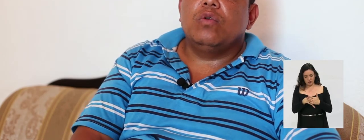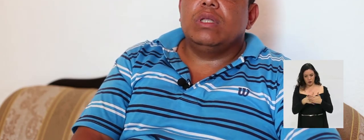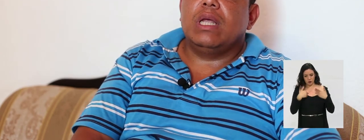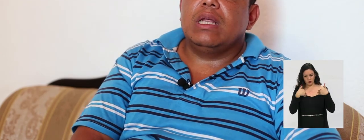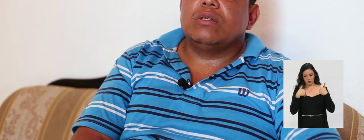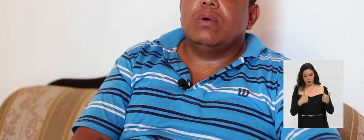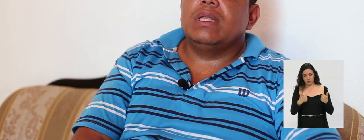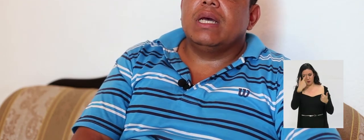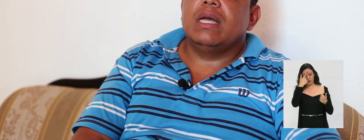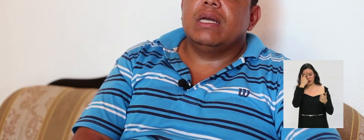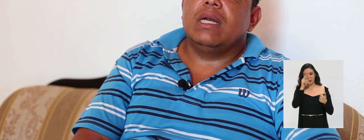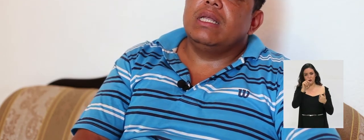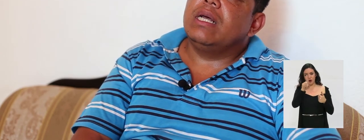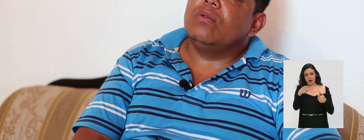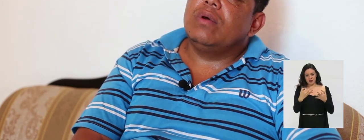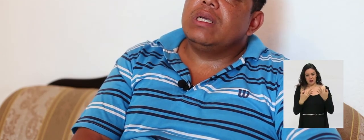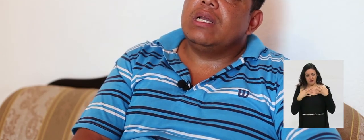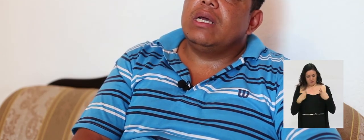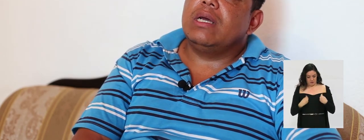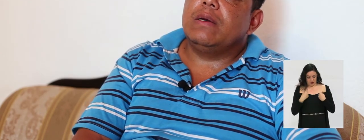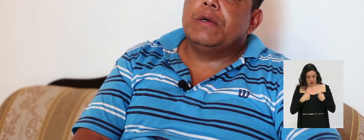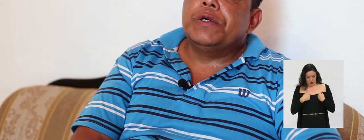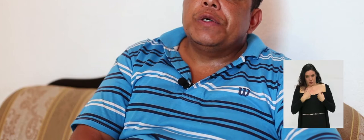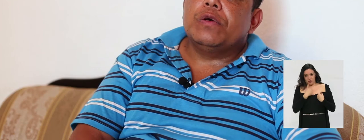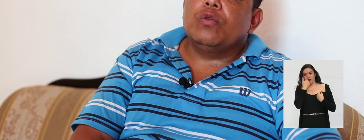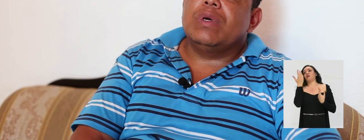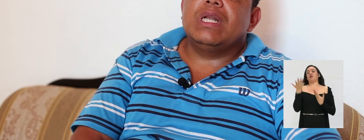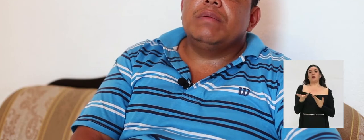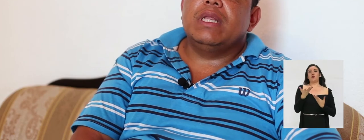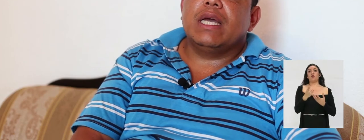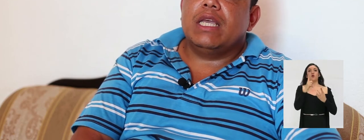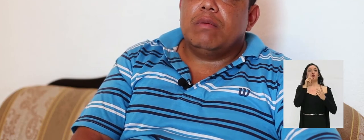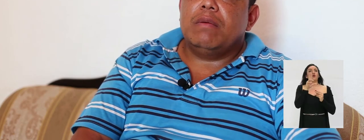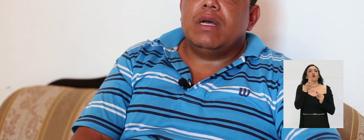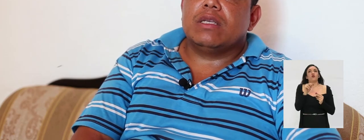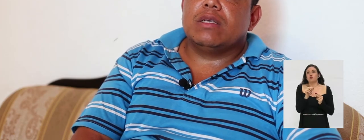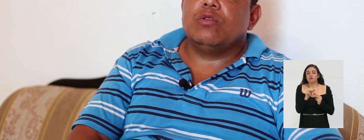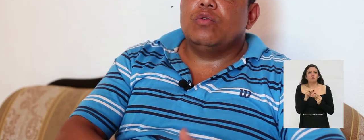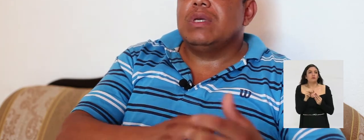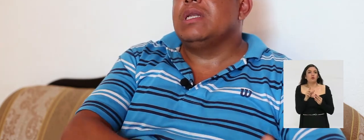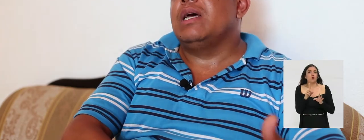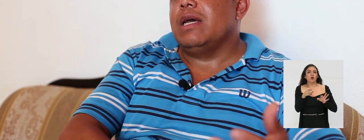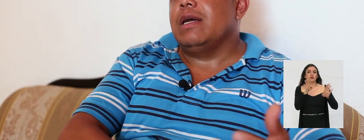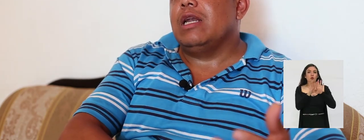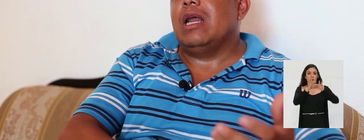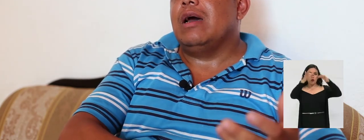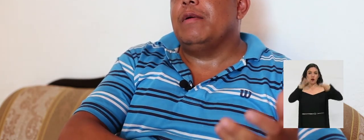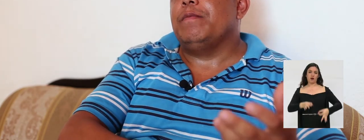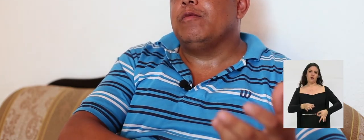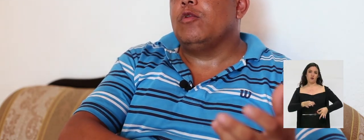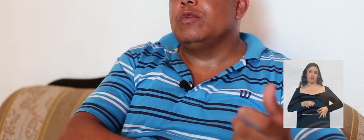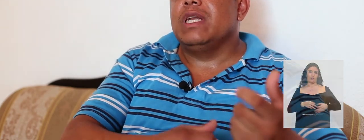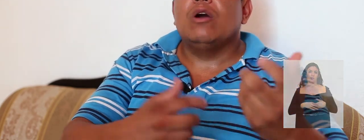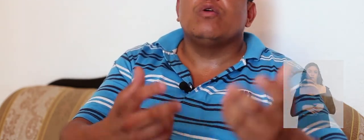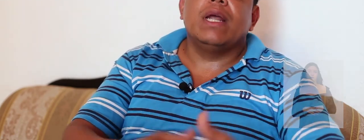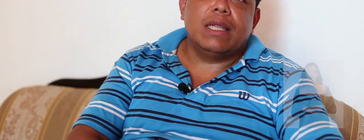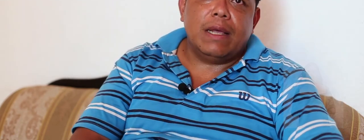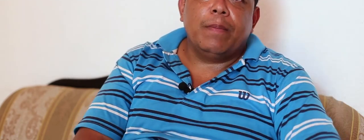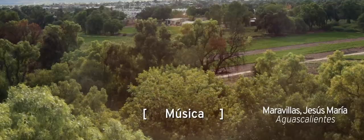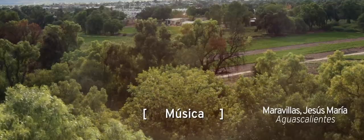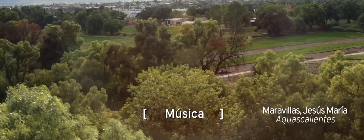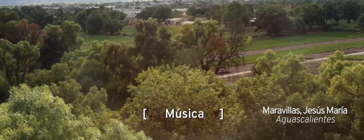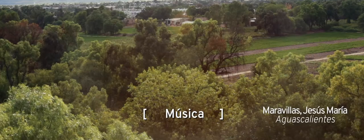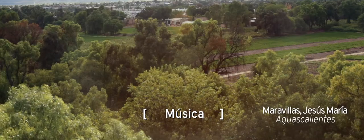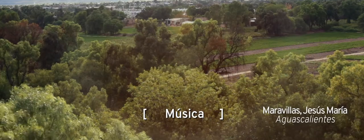tocas fondo y te das cuenta que en realidad no es la vida que llevabas, no es la ¿cómo se dice? La